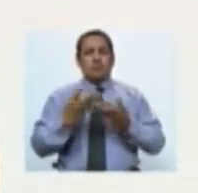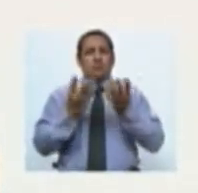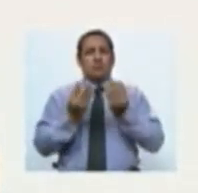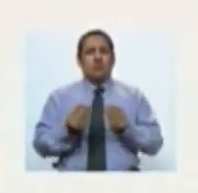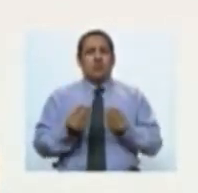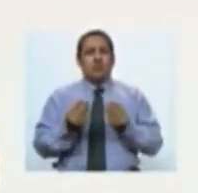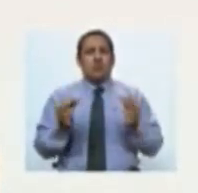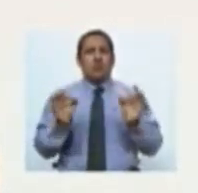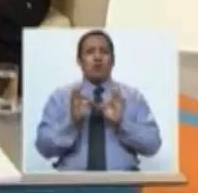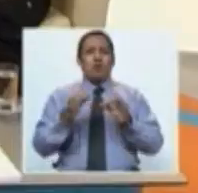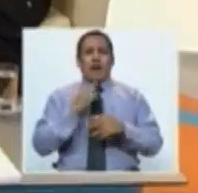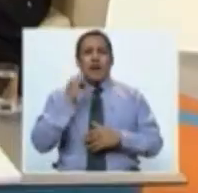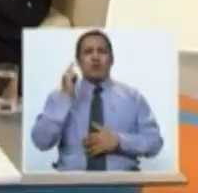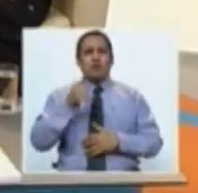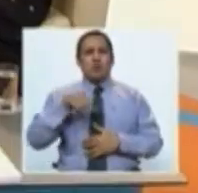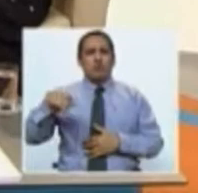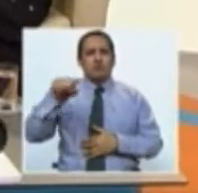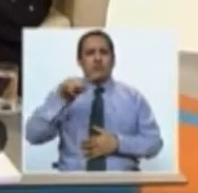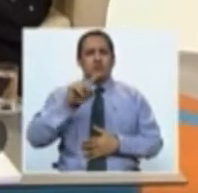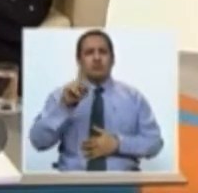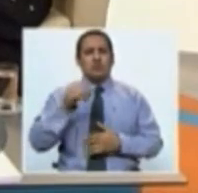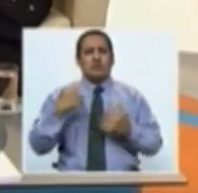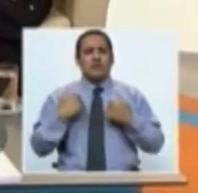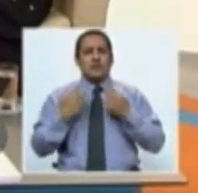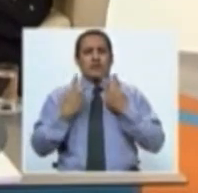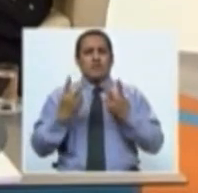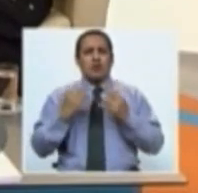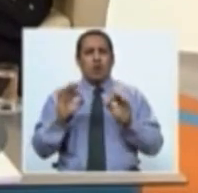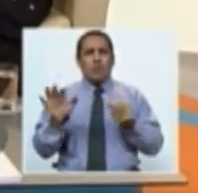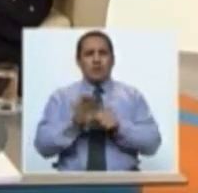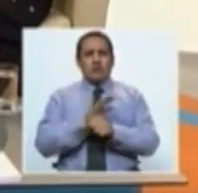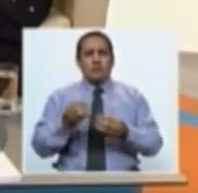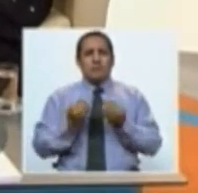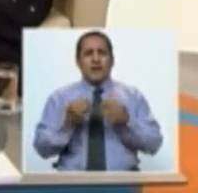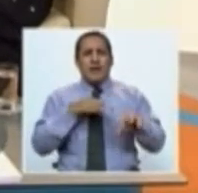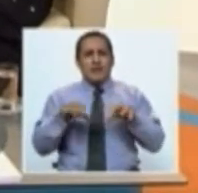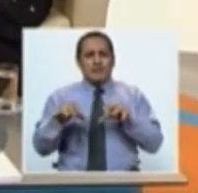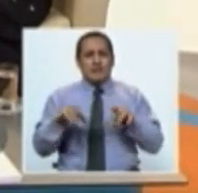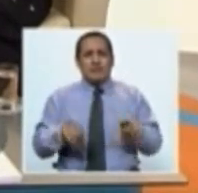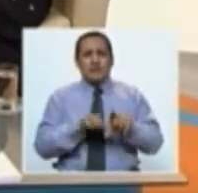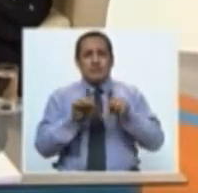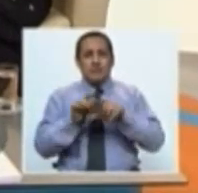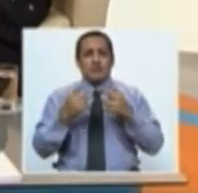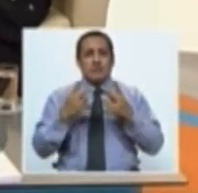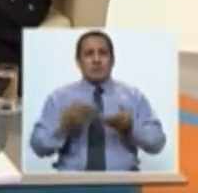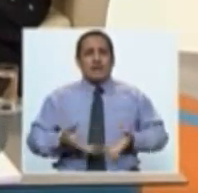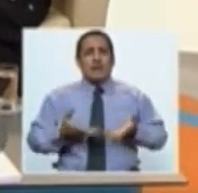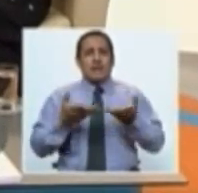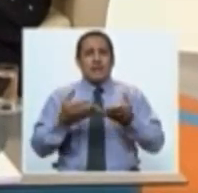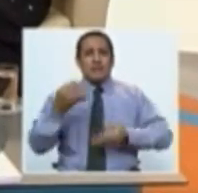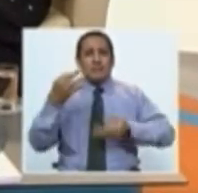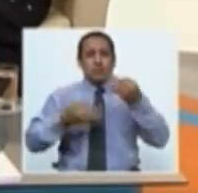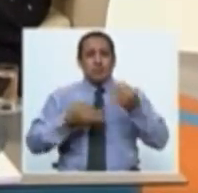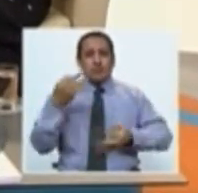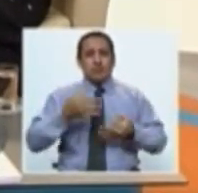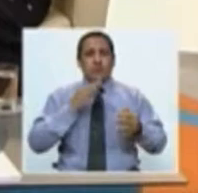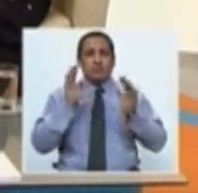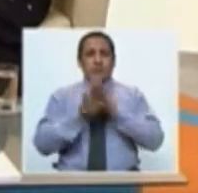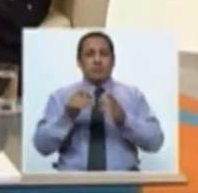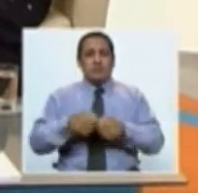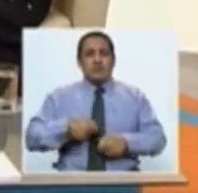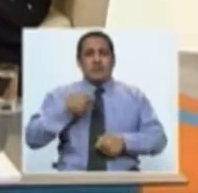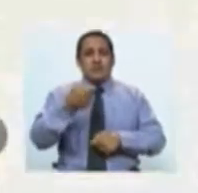muy reducido, ¿no? O en todo caso, acusan ustedes, no cuenta con los presupuestos suficientes para hacerse no se cargo de todo lo asigna considerado. Presupuesto, ¿no? Porque si